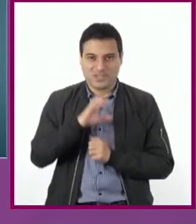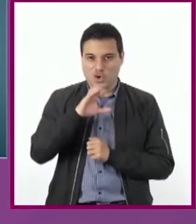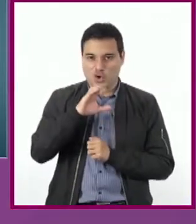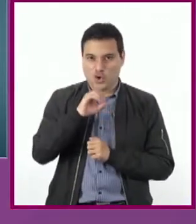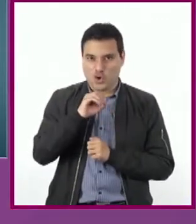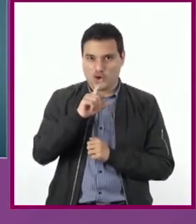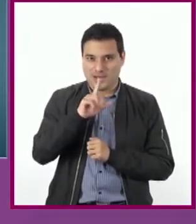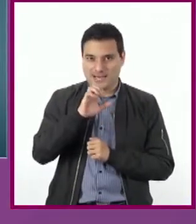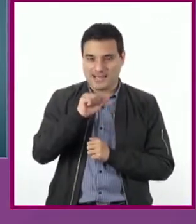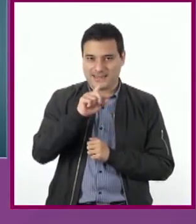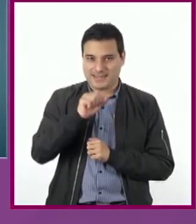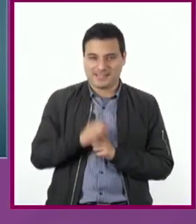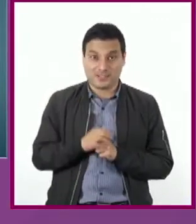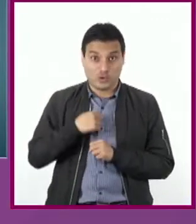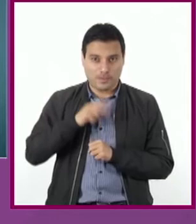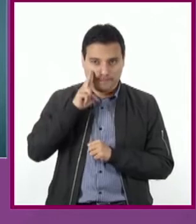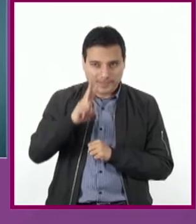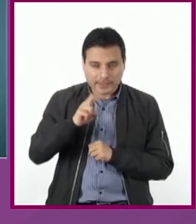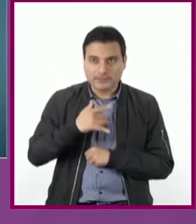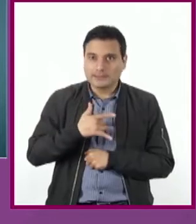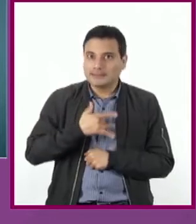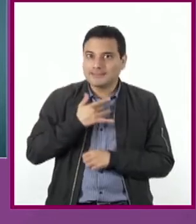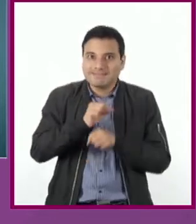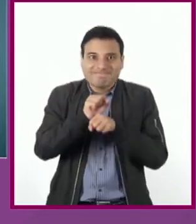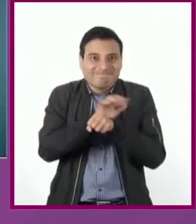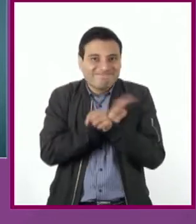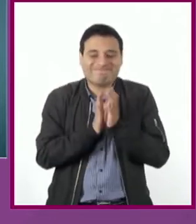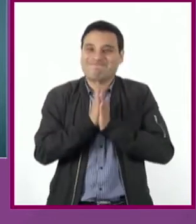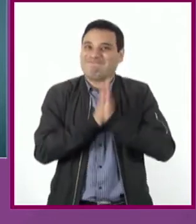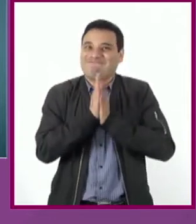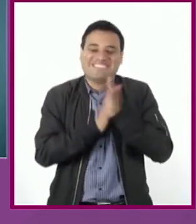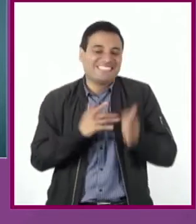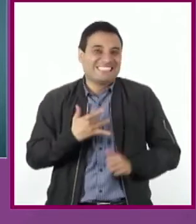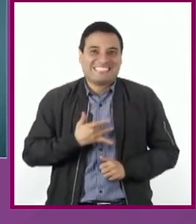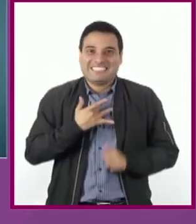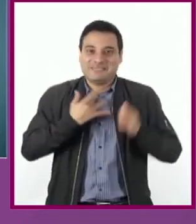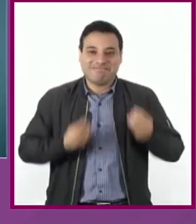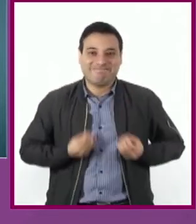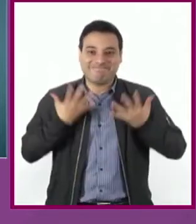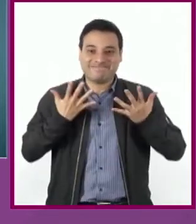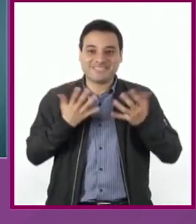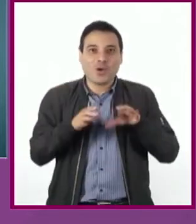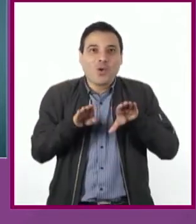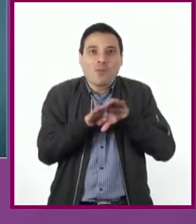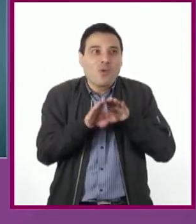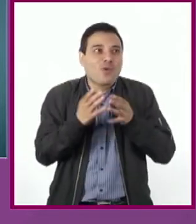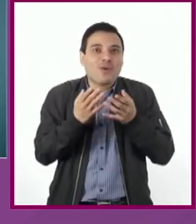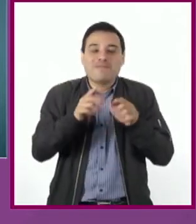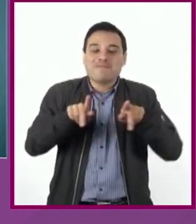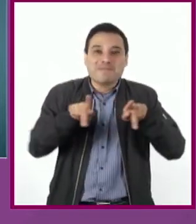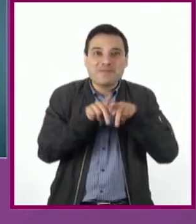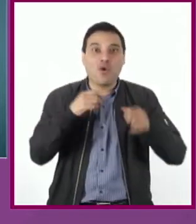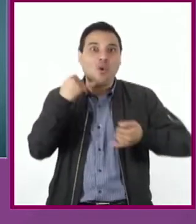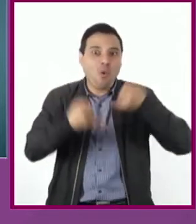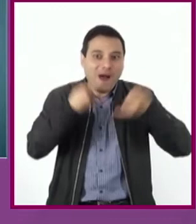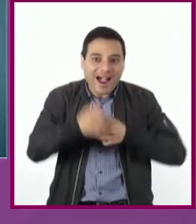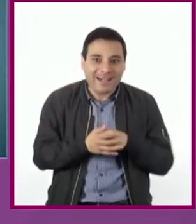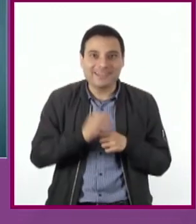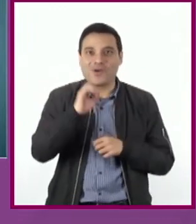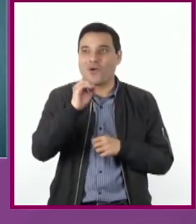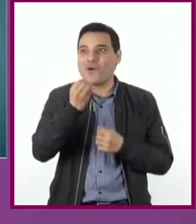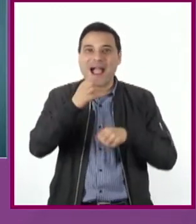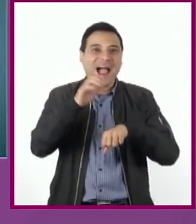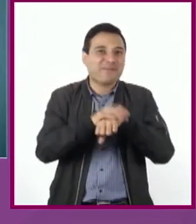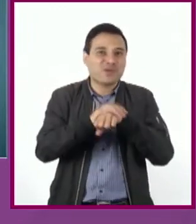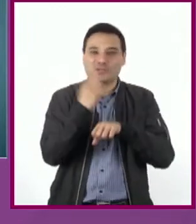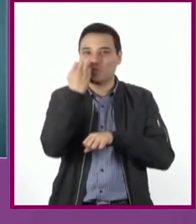hace sentir mucha emoción y mucha energía. Me siento como si estuviera jugando con mis primos, o mejor, con mis